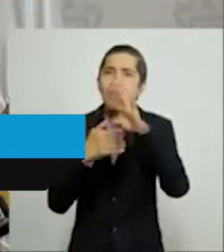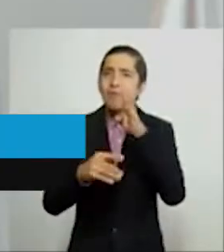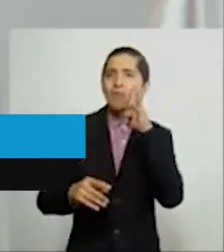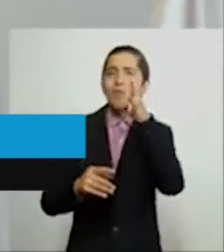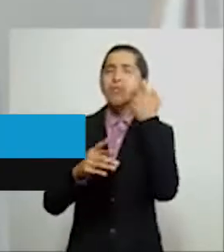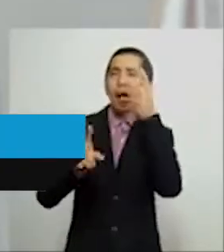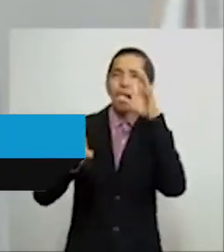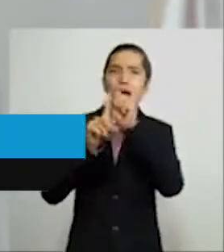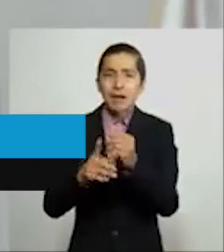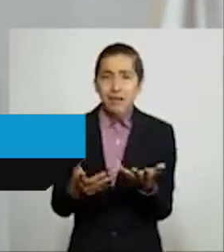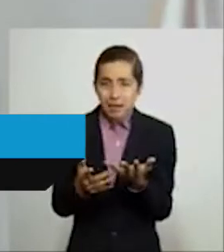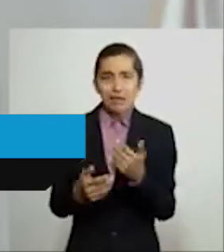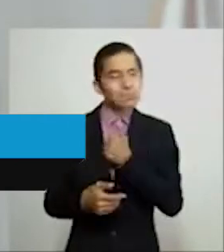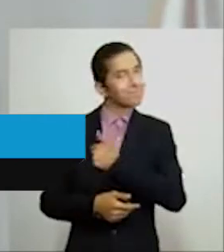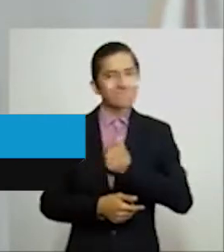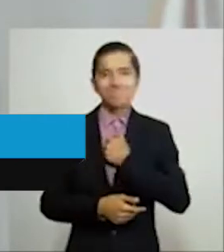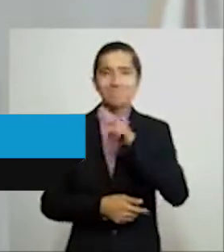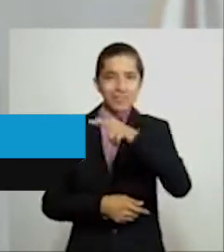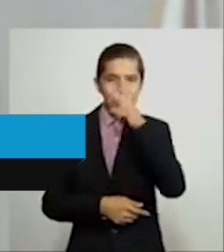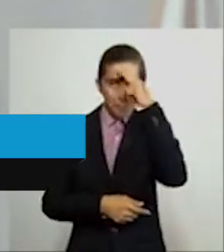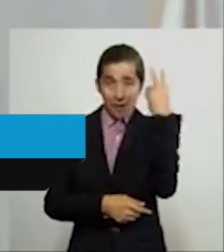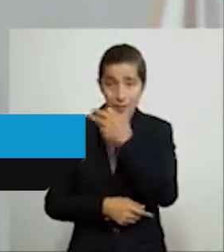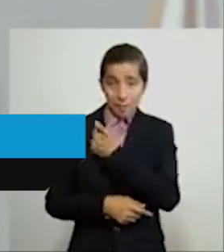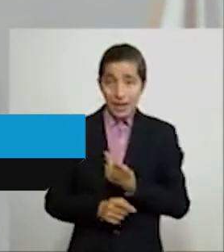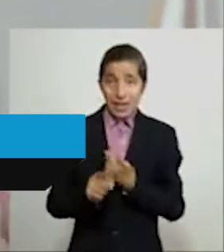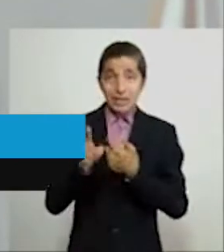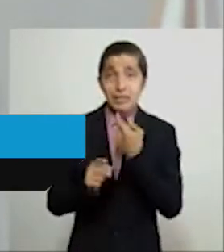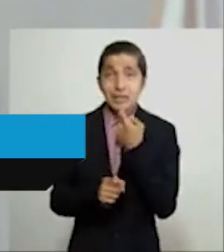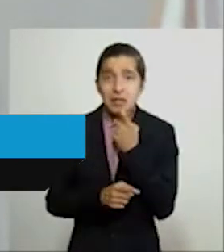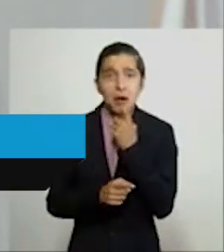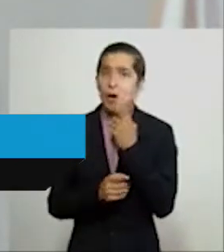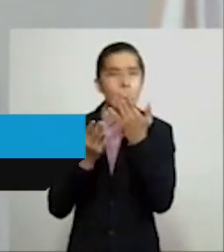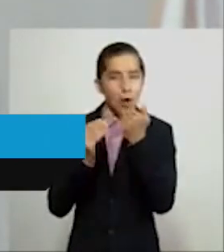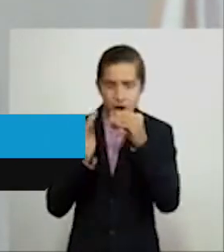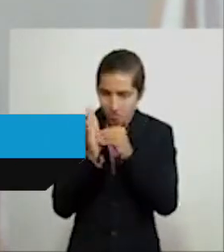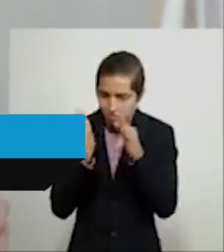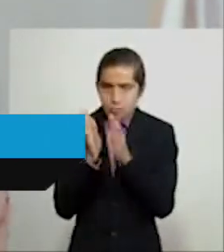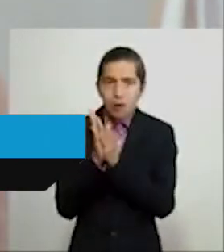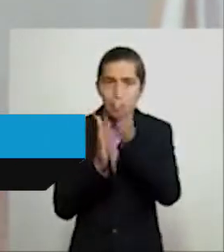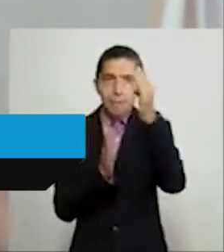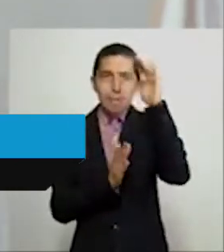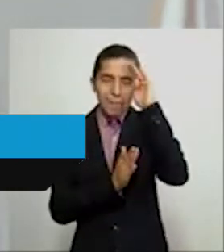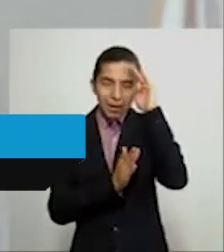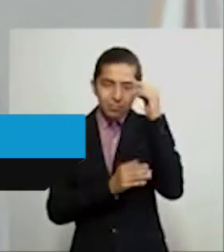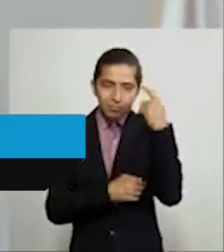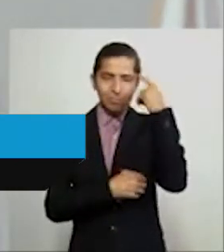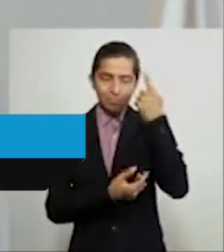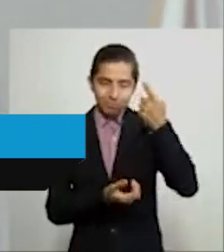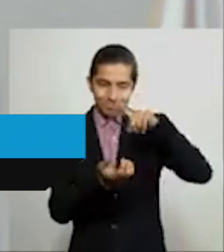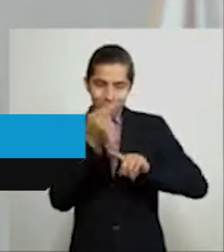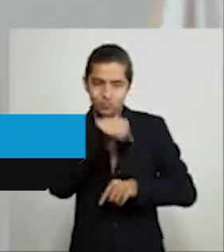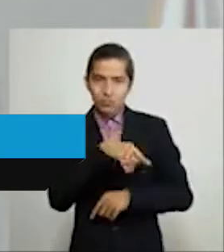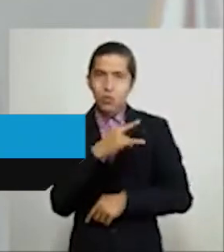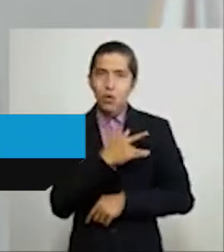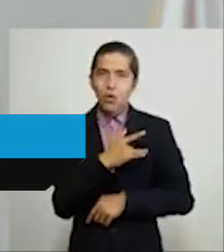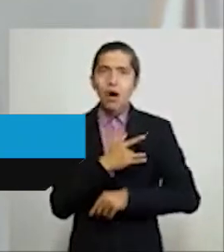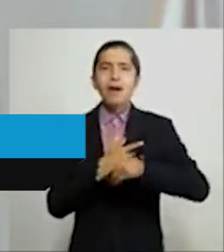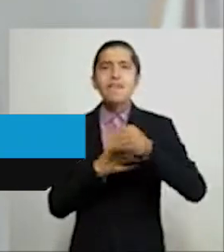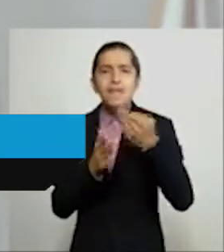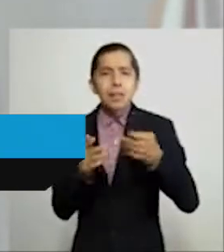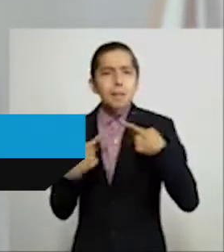y en su corazón a los migrantes, que para ir su bienestar no sea una prioridad en su agenda,